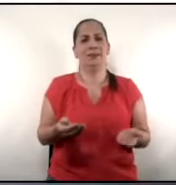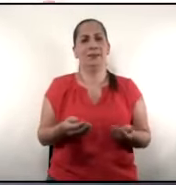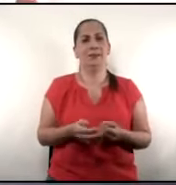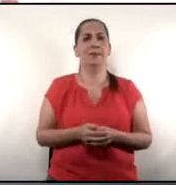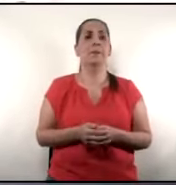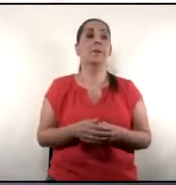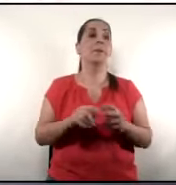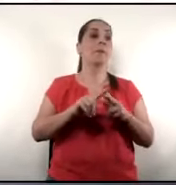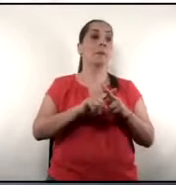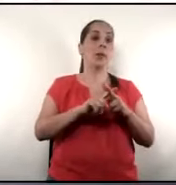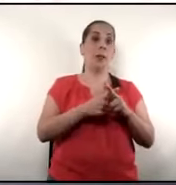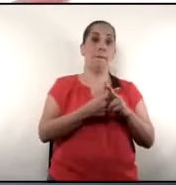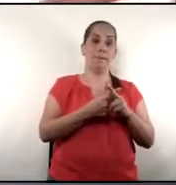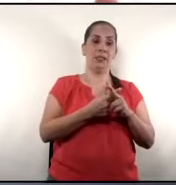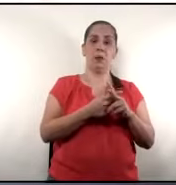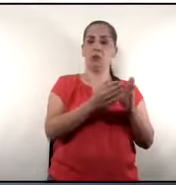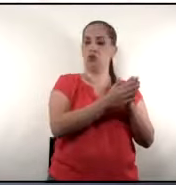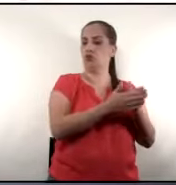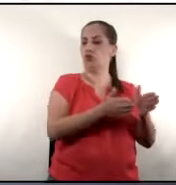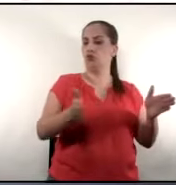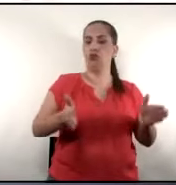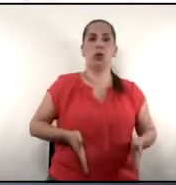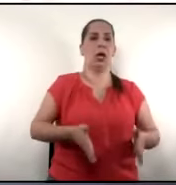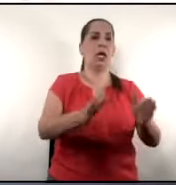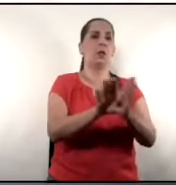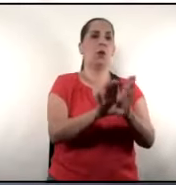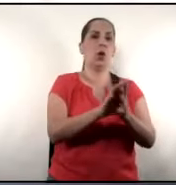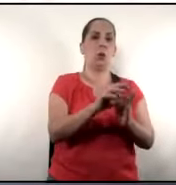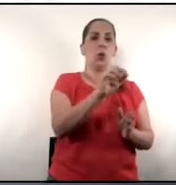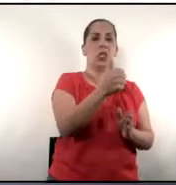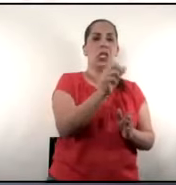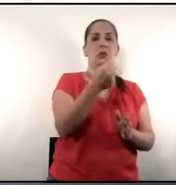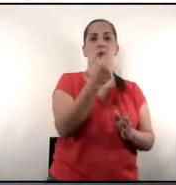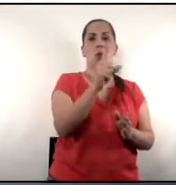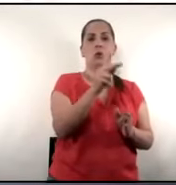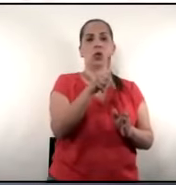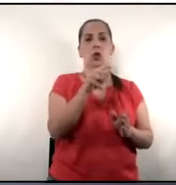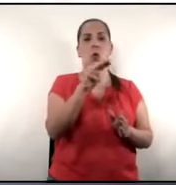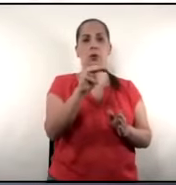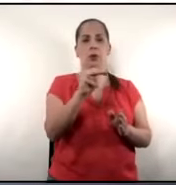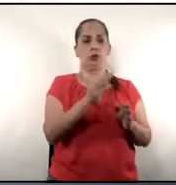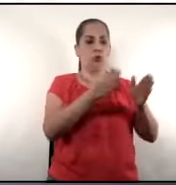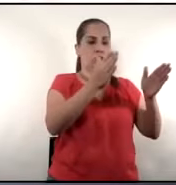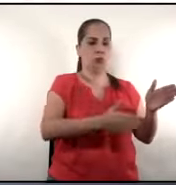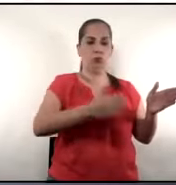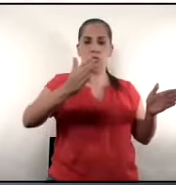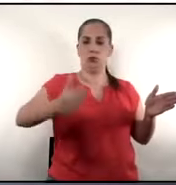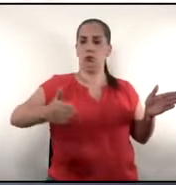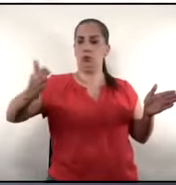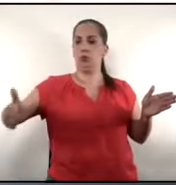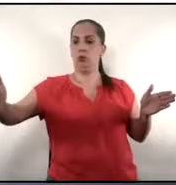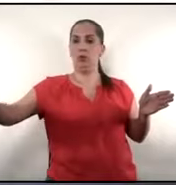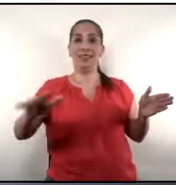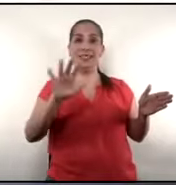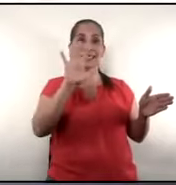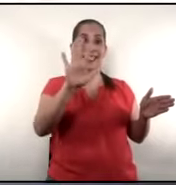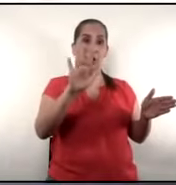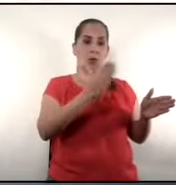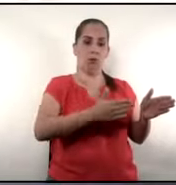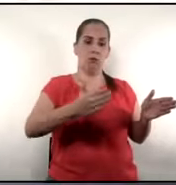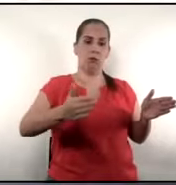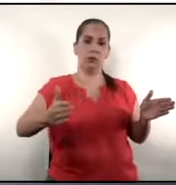Partimos una ruta de 10 o 12 kilómetros, como la Circunvalación Norte, en 5 fases. Para mí eso es insólito. Yo no entiendo cómo